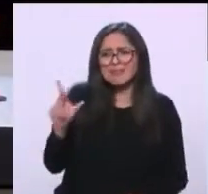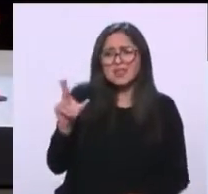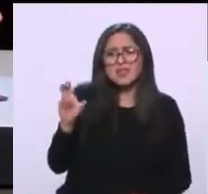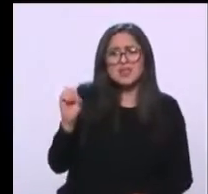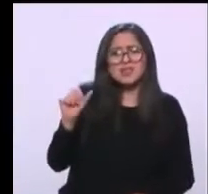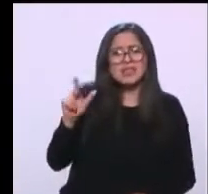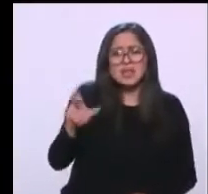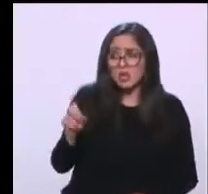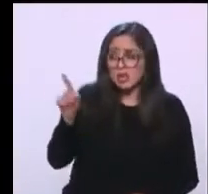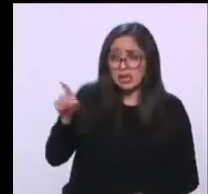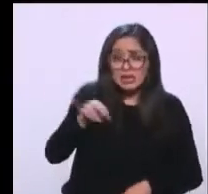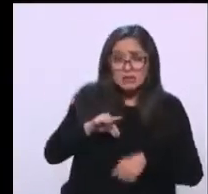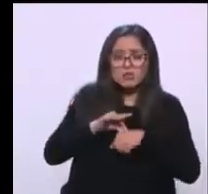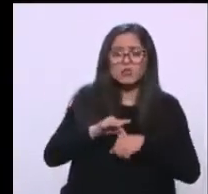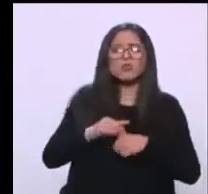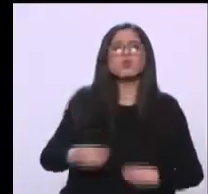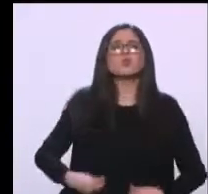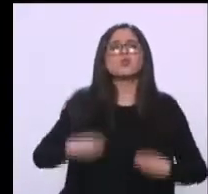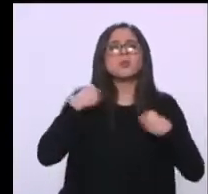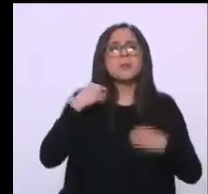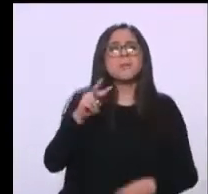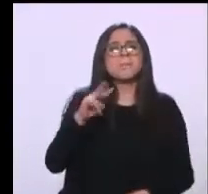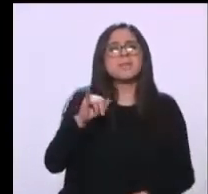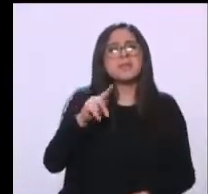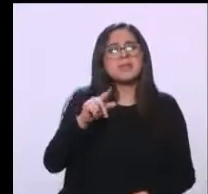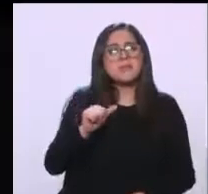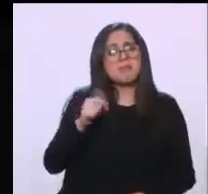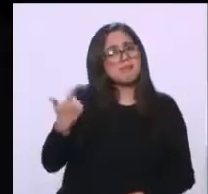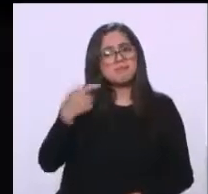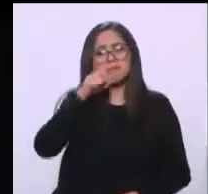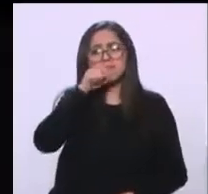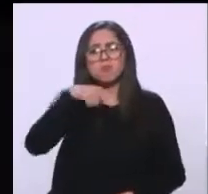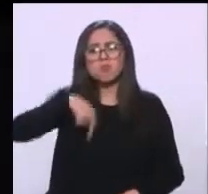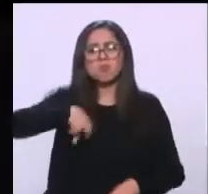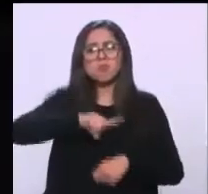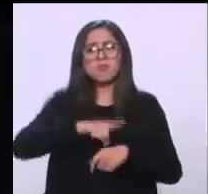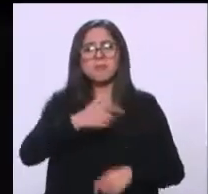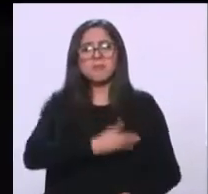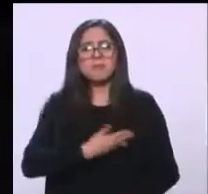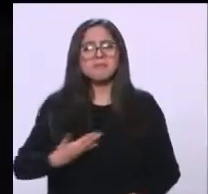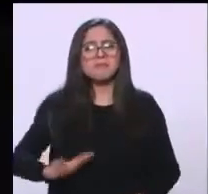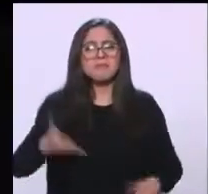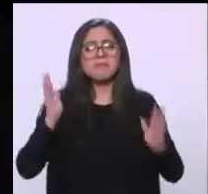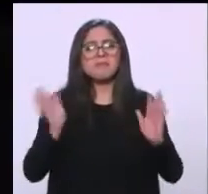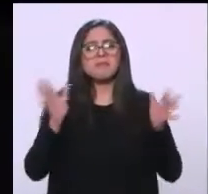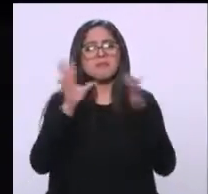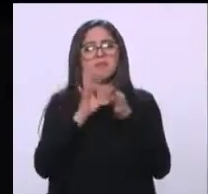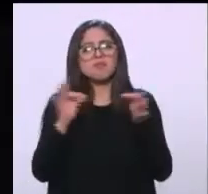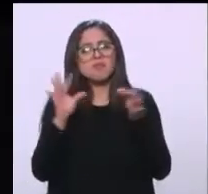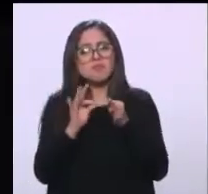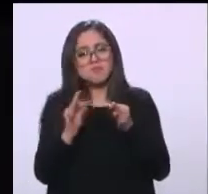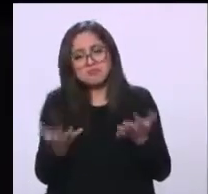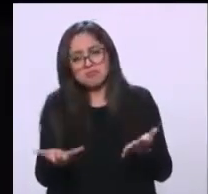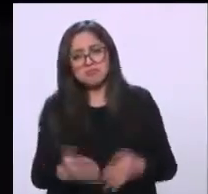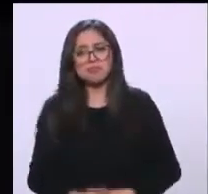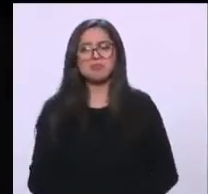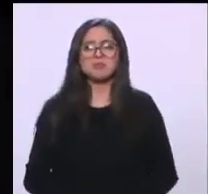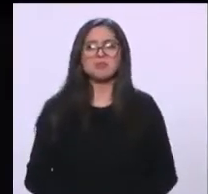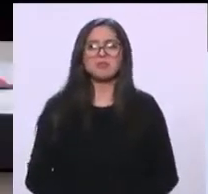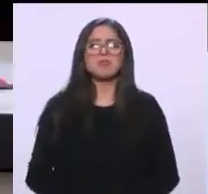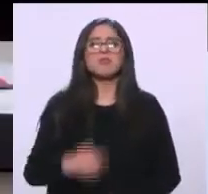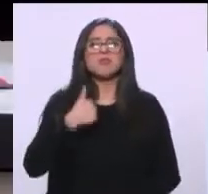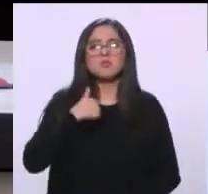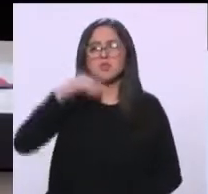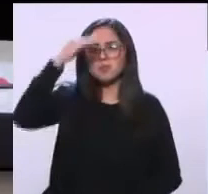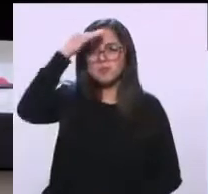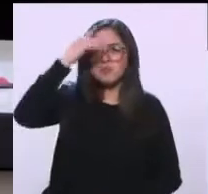que una persona. Lo ha vivido en carne propia, ya lo eso. dijo el presidente hoy en la mañana. Es que eso. Entonces, más bien creo que hay que trabajar con ella